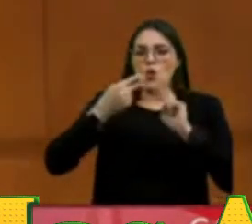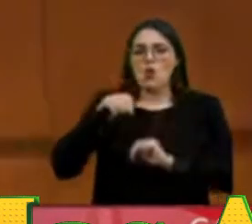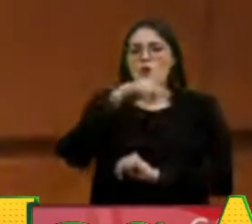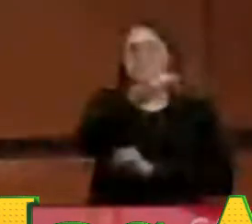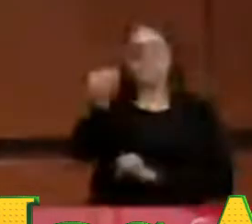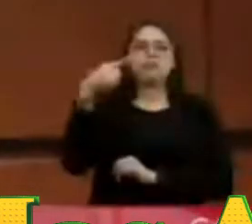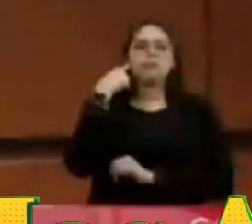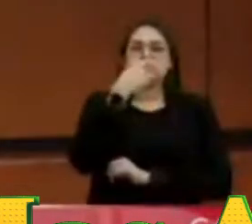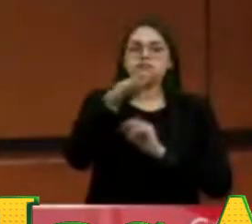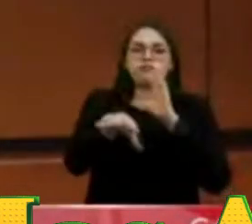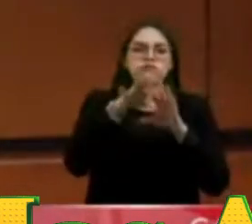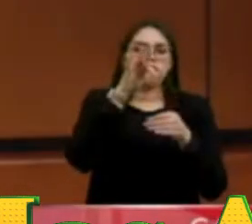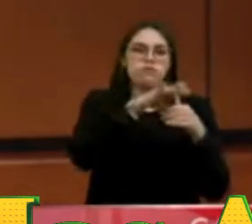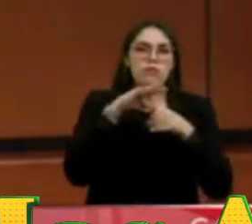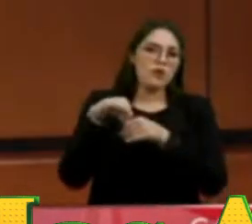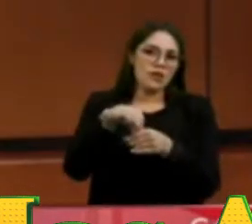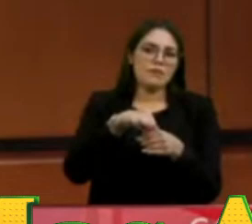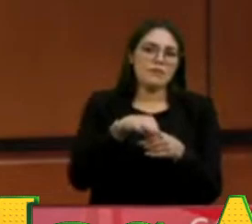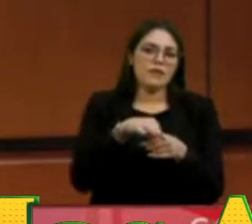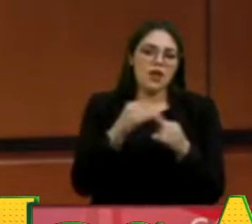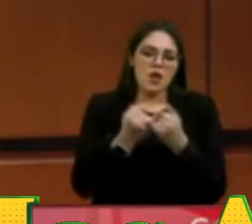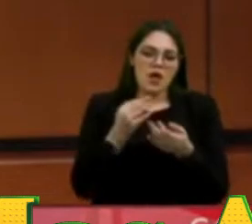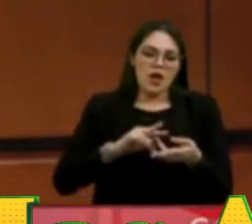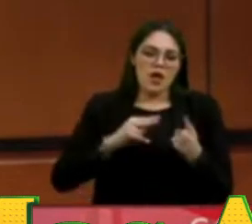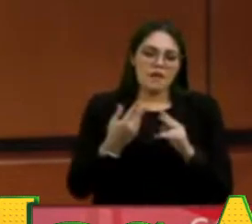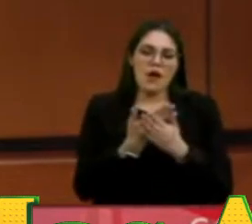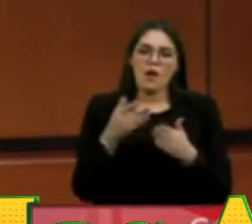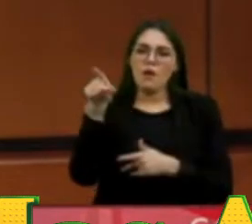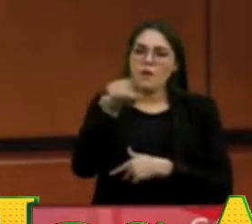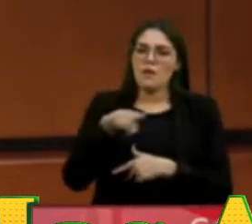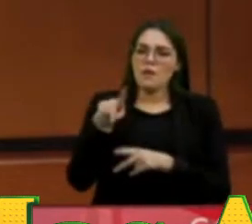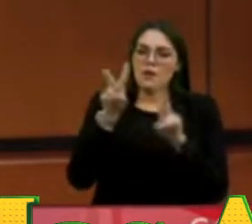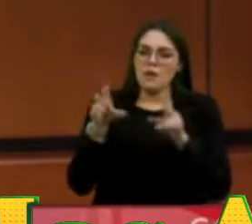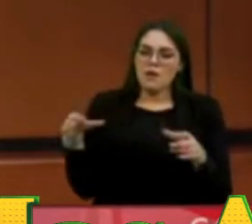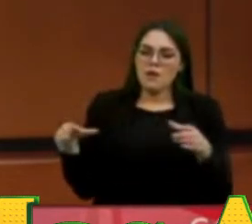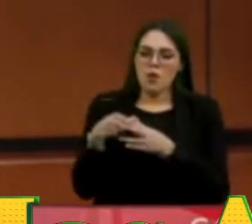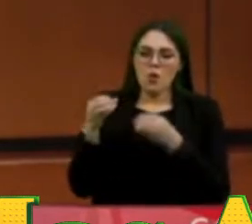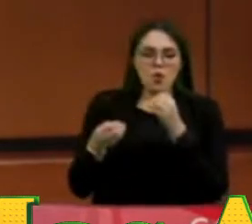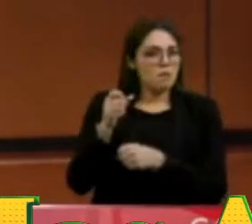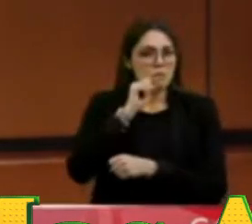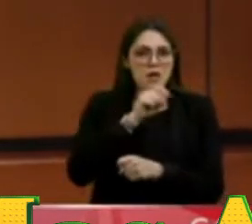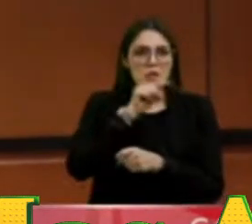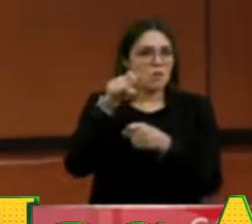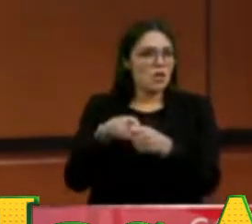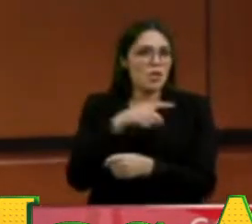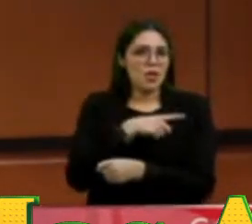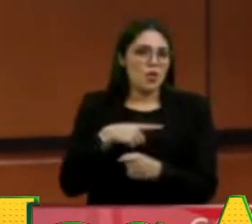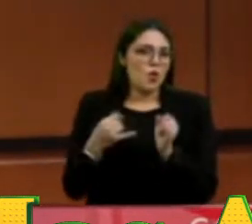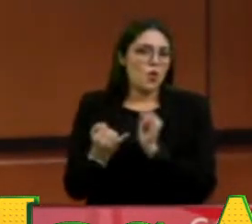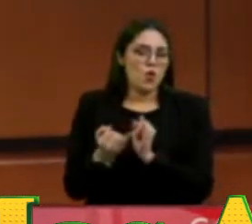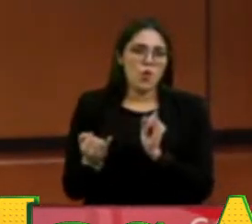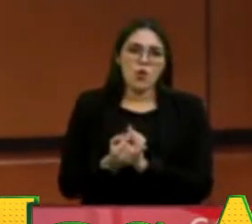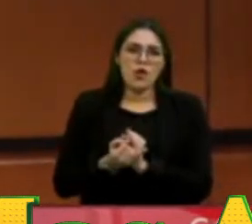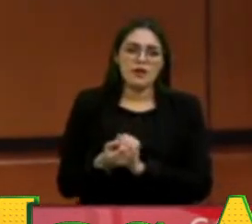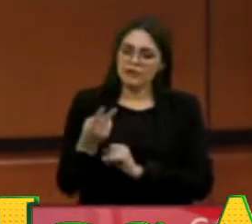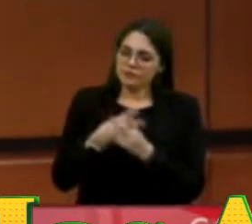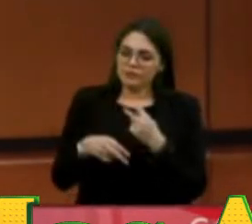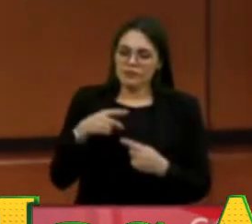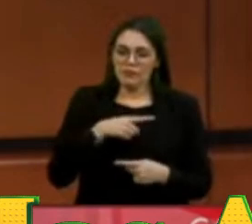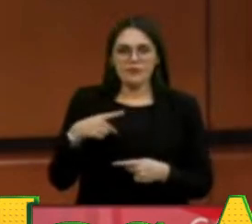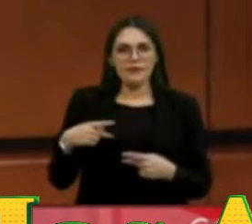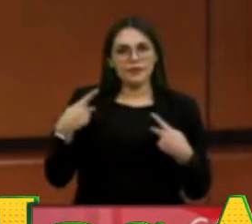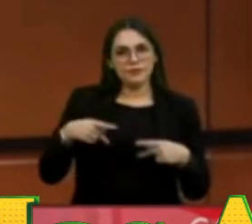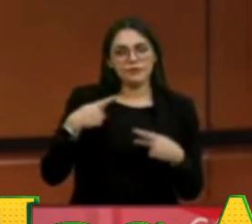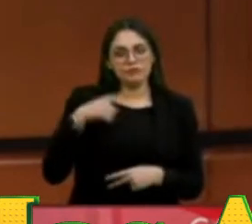ahora como este poder judicial va a emerger de la conciencia